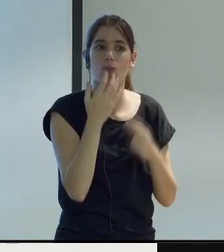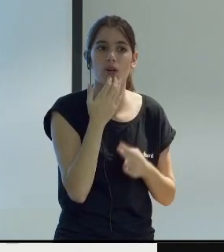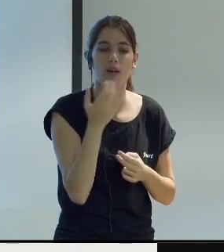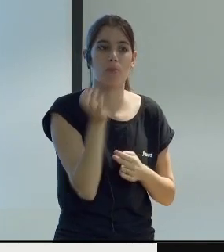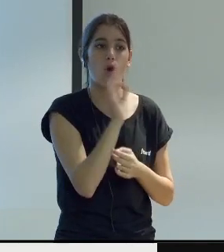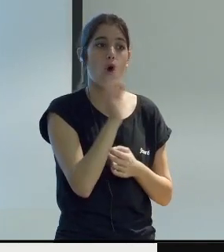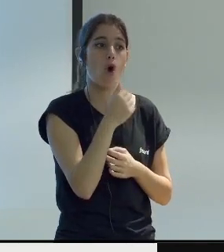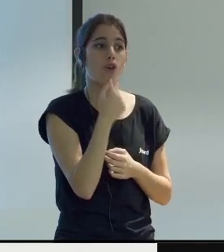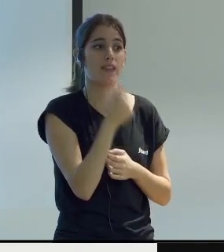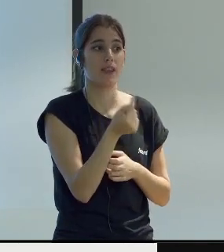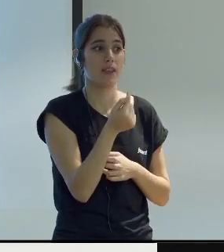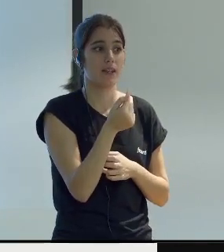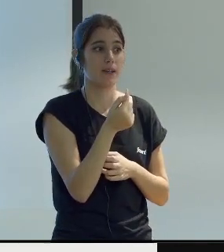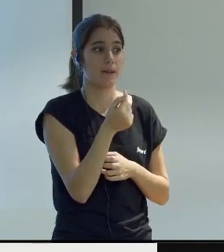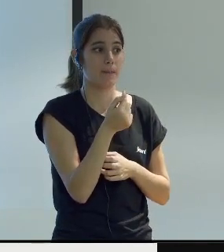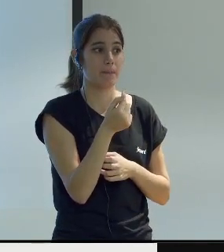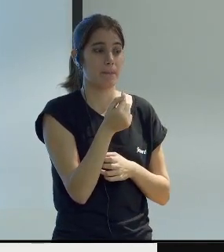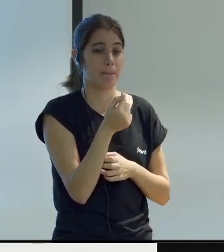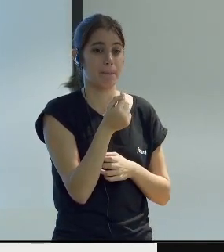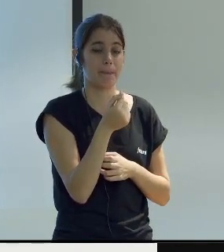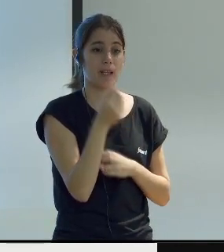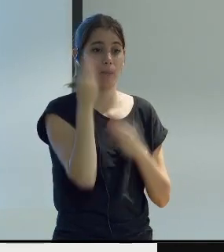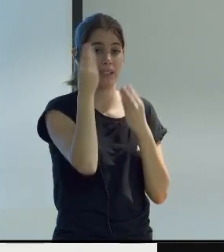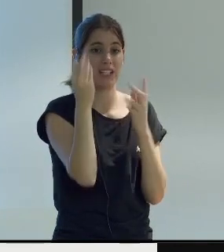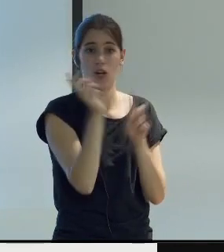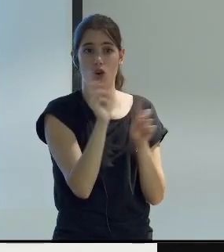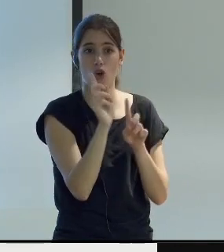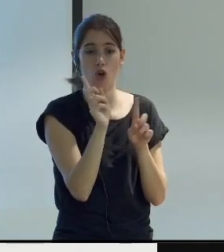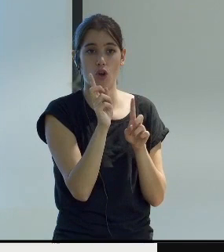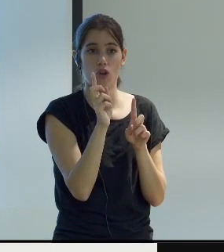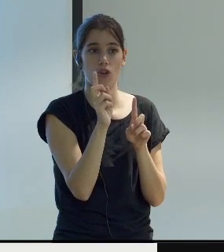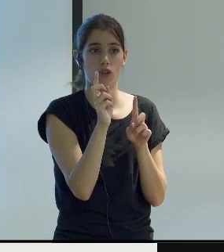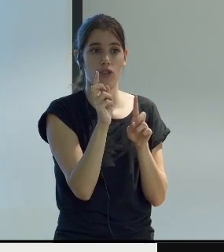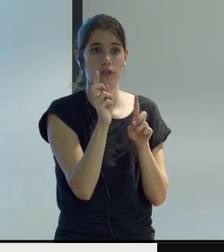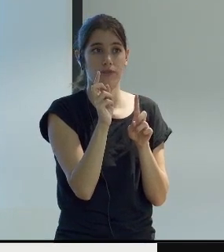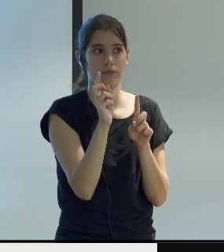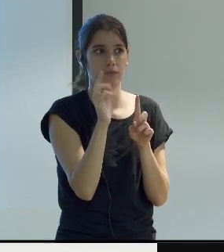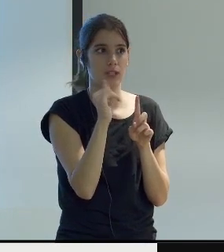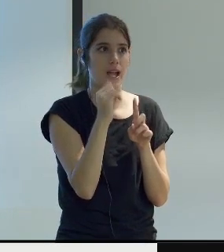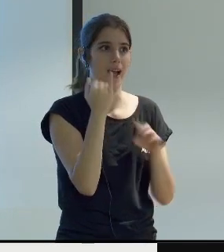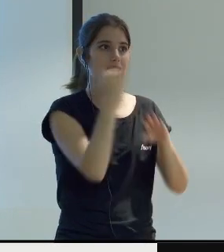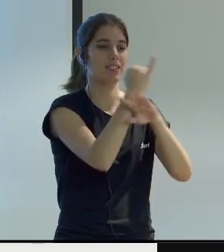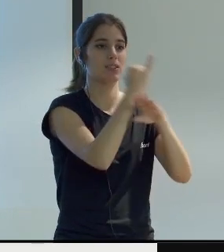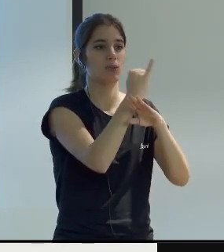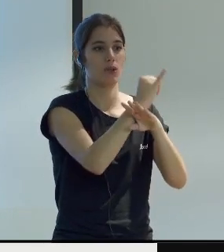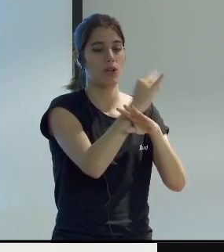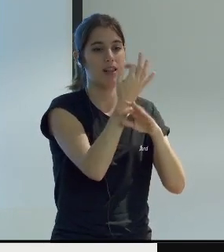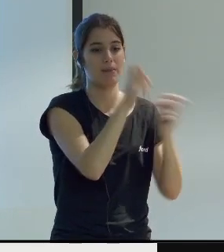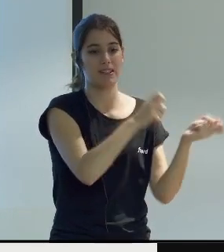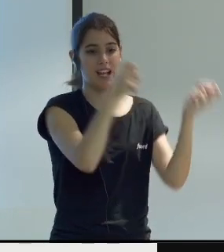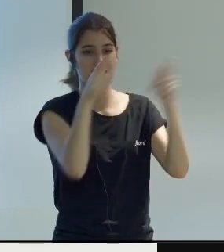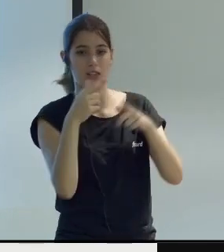en lugar de pensar, pues no ya hay input a nivel institucional, hemos de hacer una